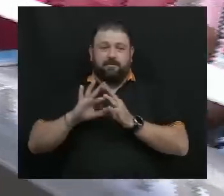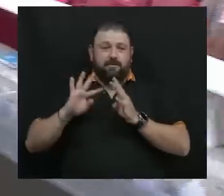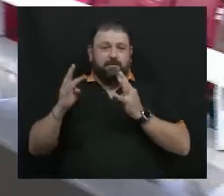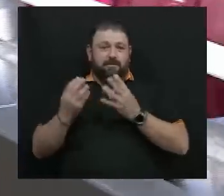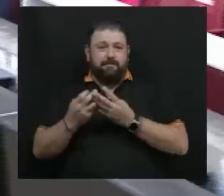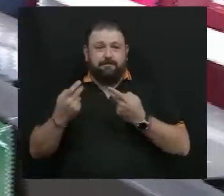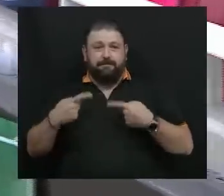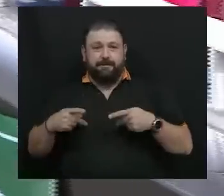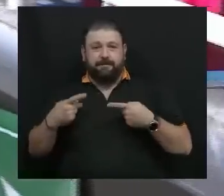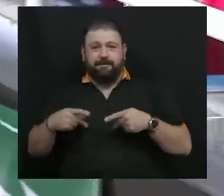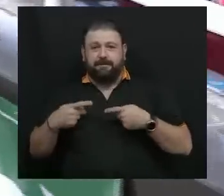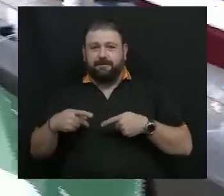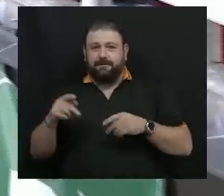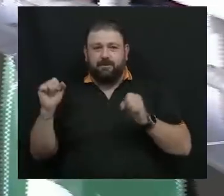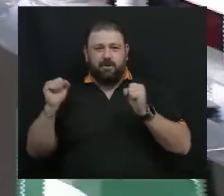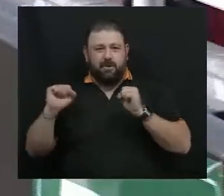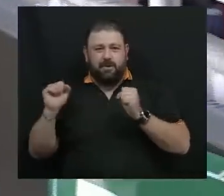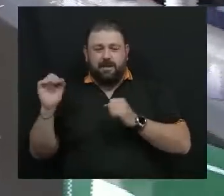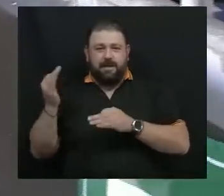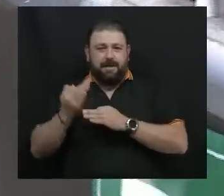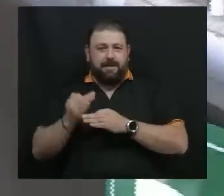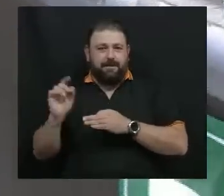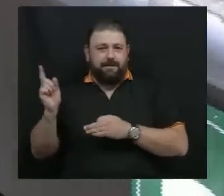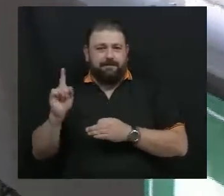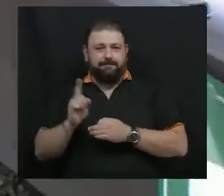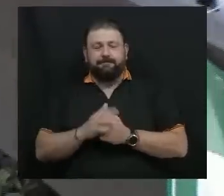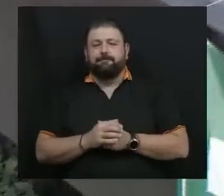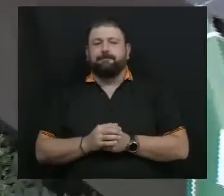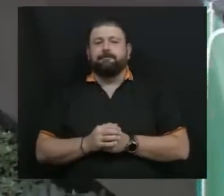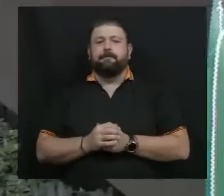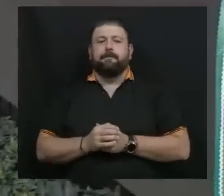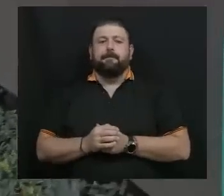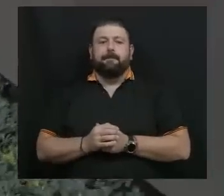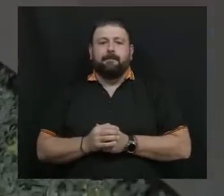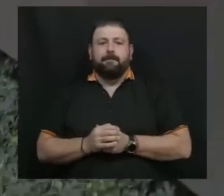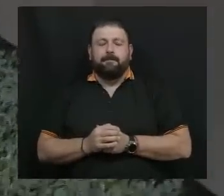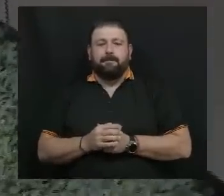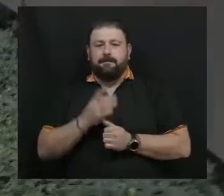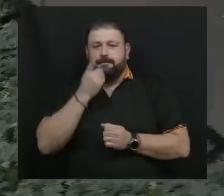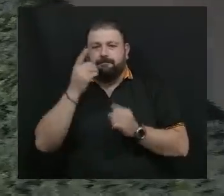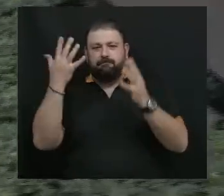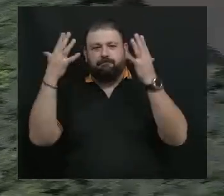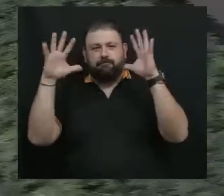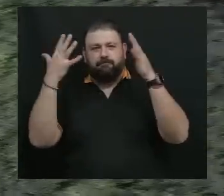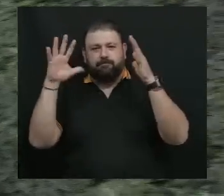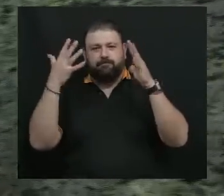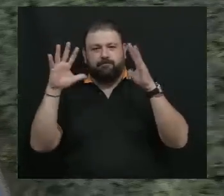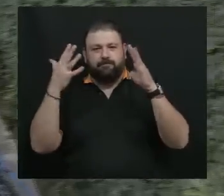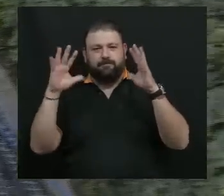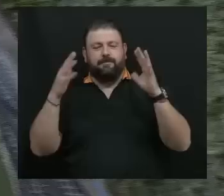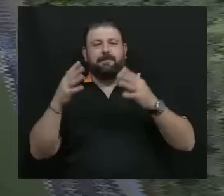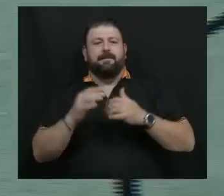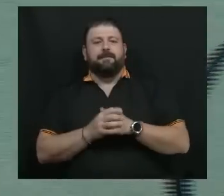corriendo, rápido, corriendo, maestro. Eso. Démosle un aplauso rápido.